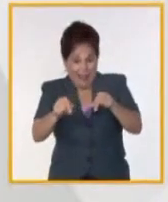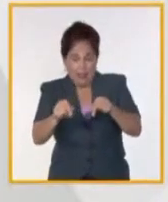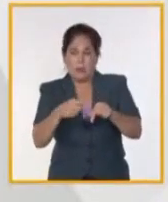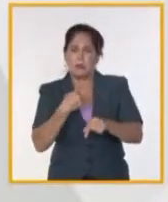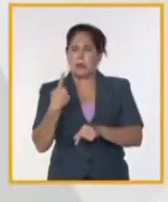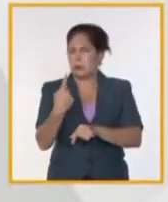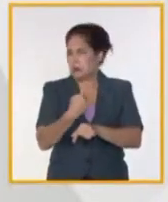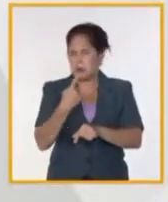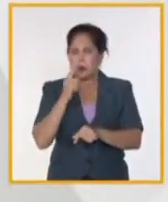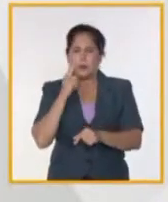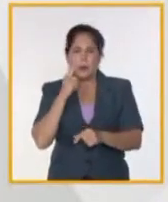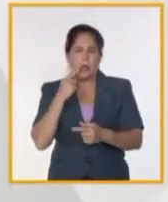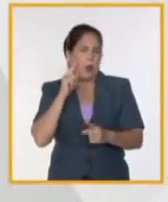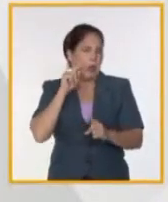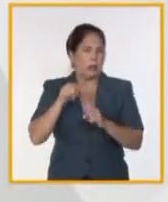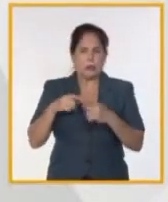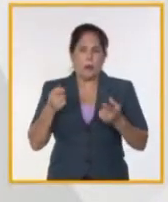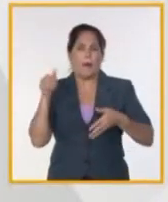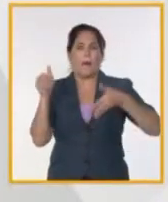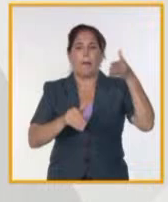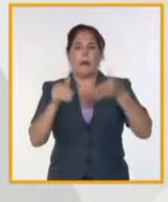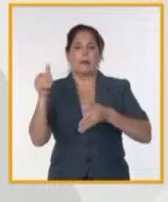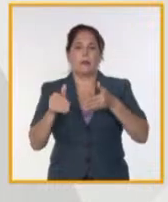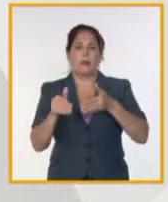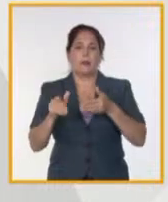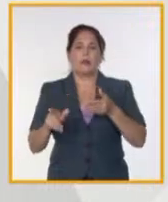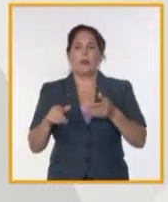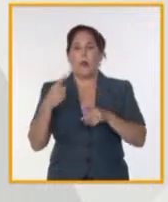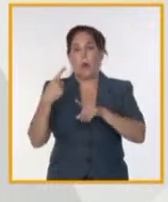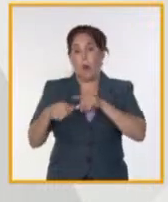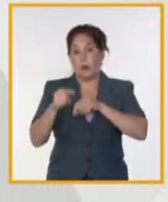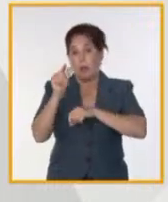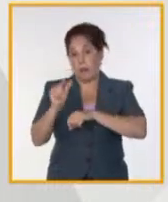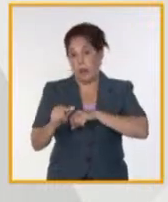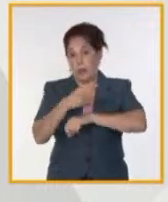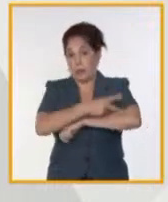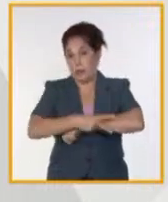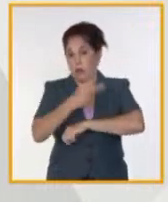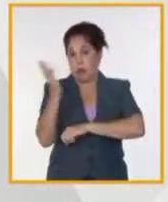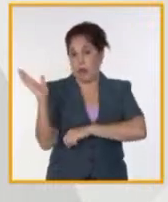nosotros propiciamos la participación de la inversión extranjera en Cuba a través de ella.